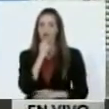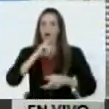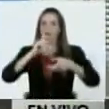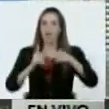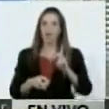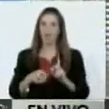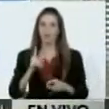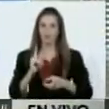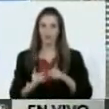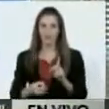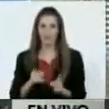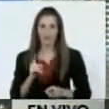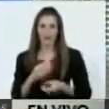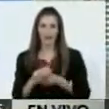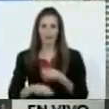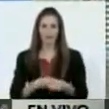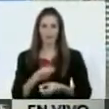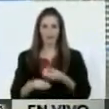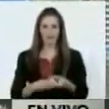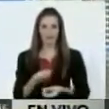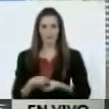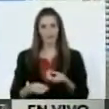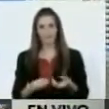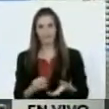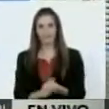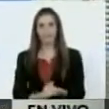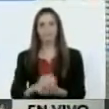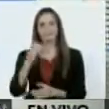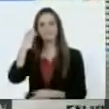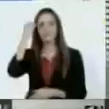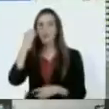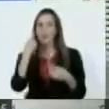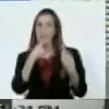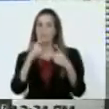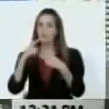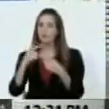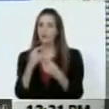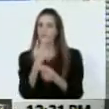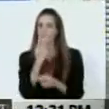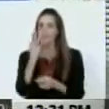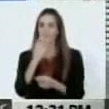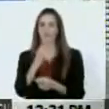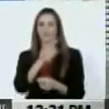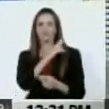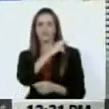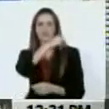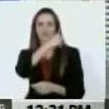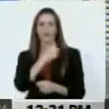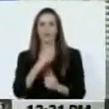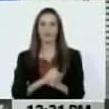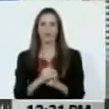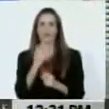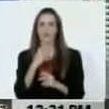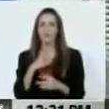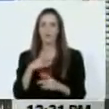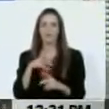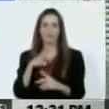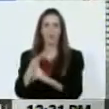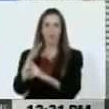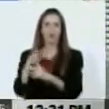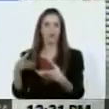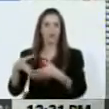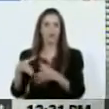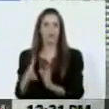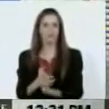veces en lo que hacía, aún pensando otras cosas delante de los superiores, para no delatar el movimiento,